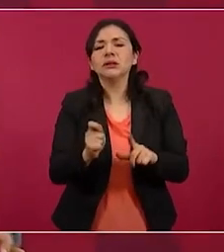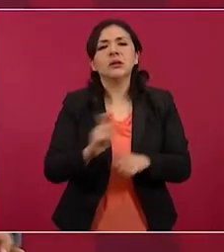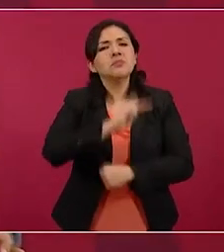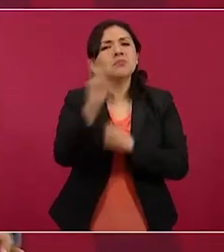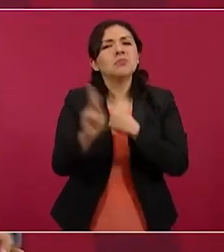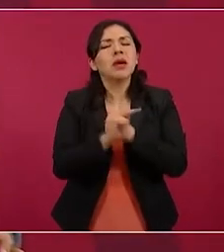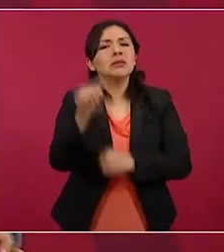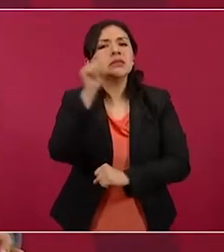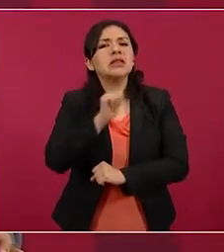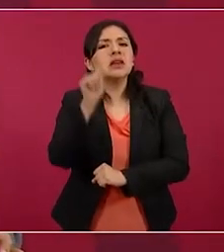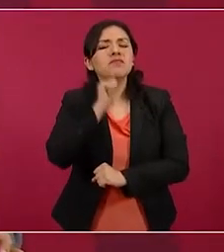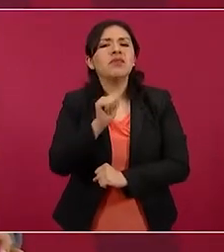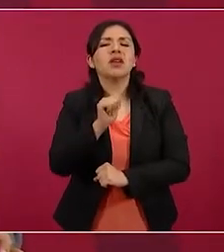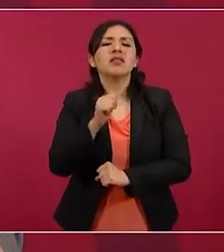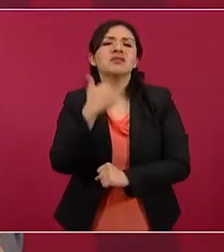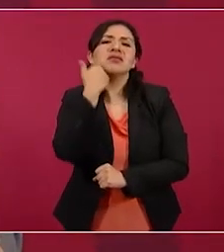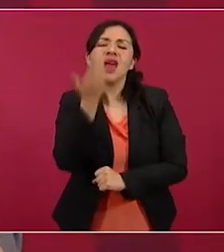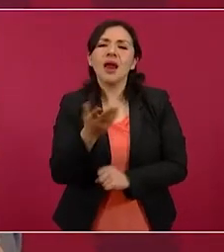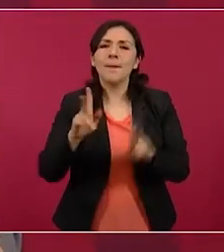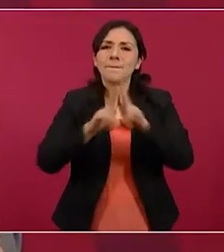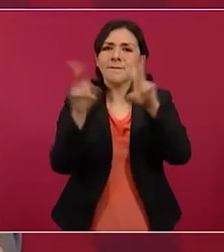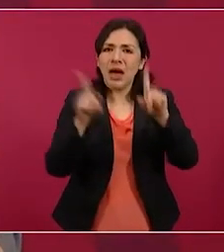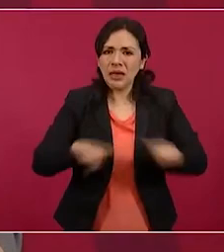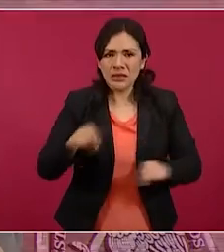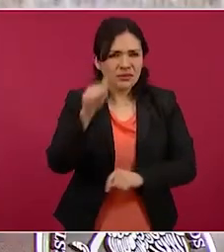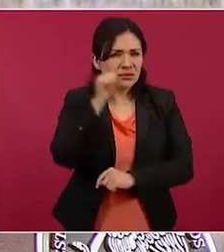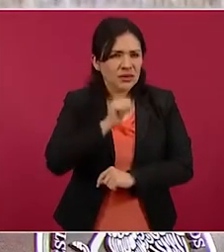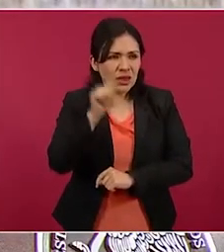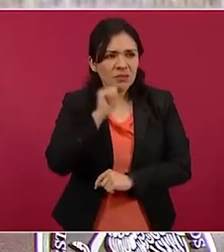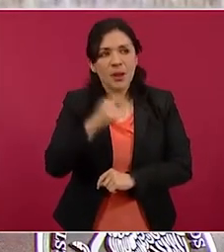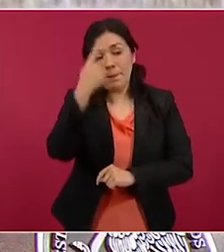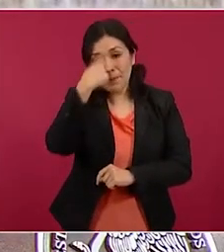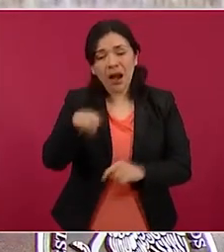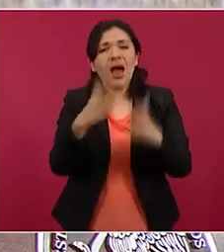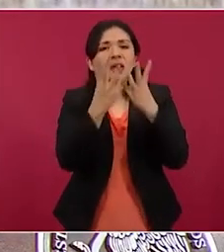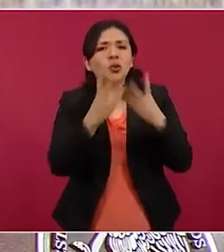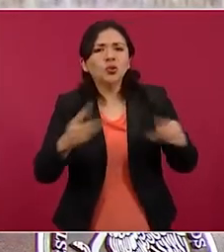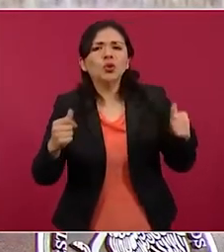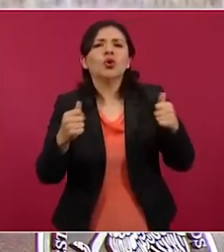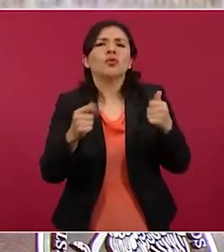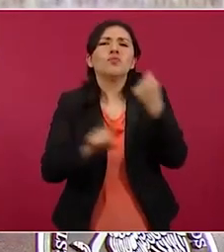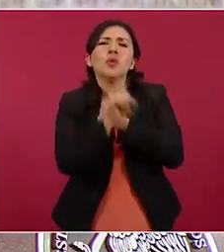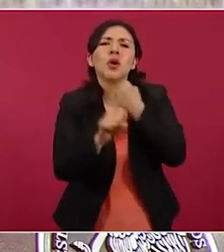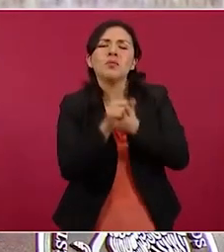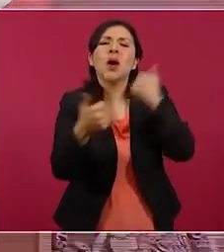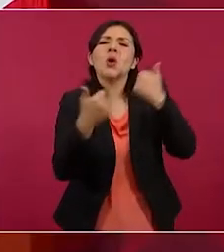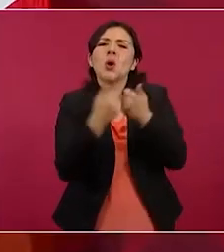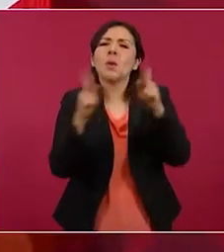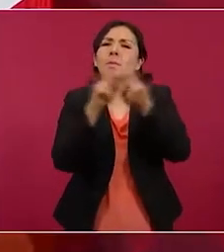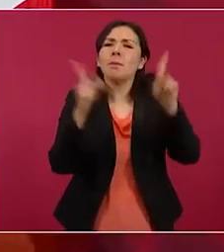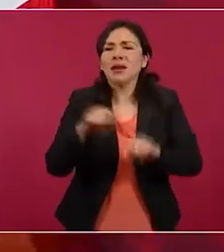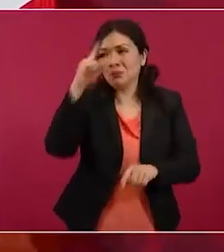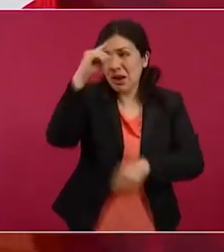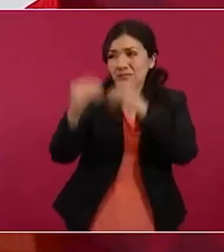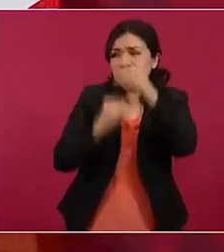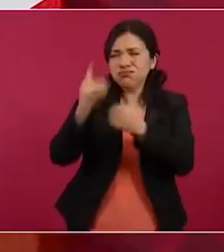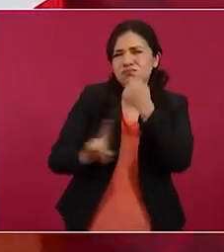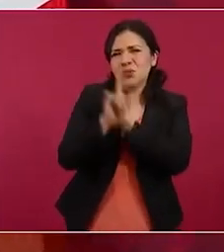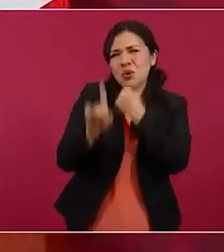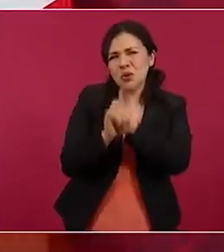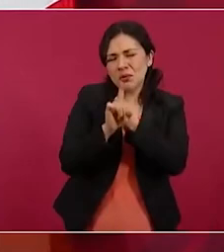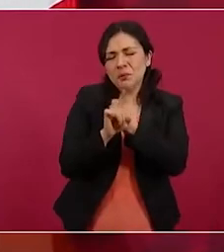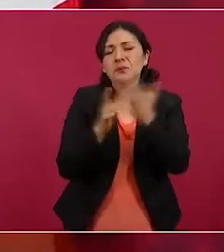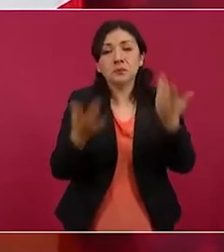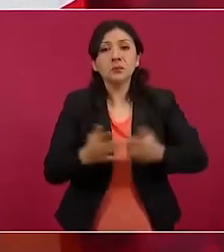que siempre se ha pronunciado por la paz y por la solución pacífica de las controversias.